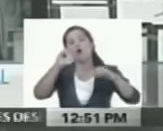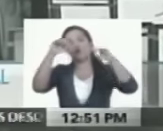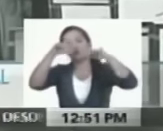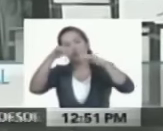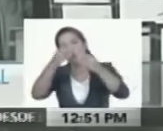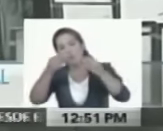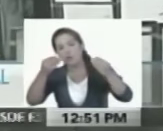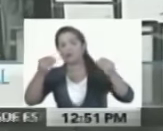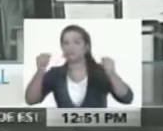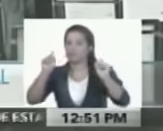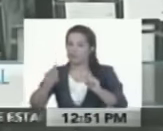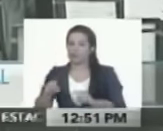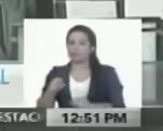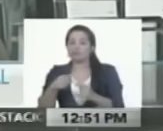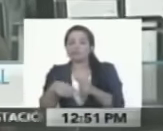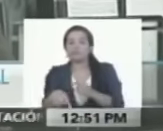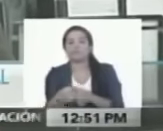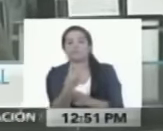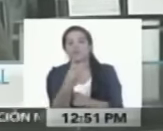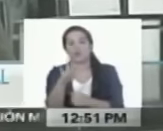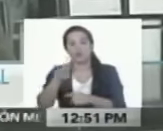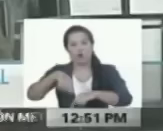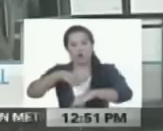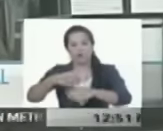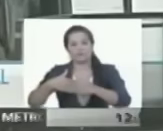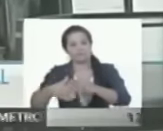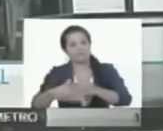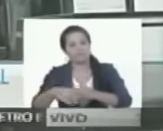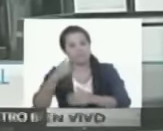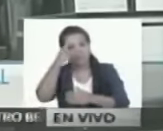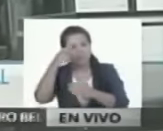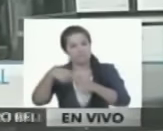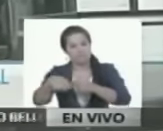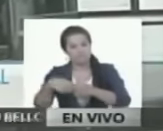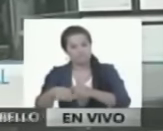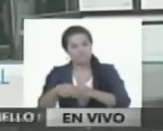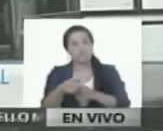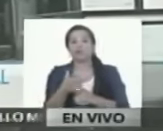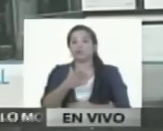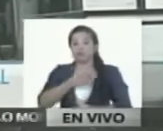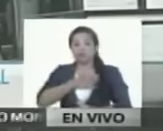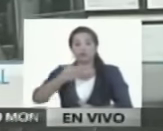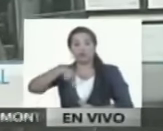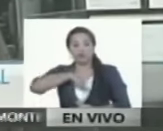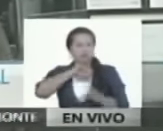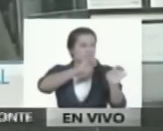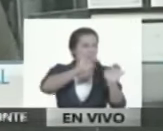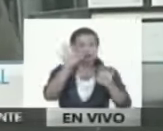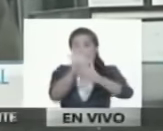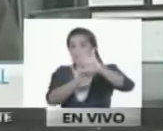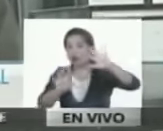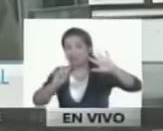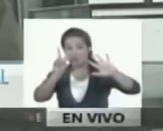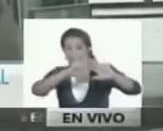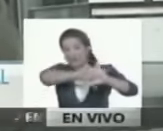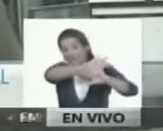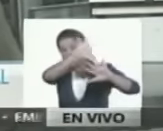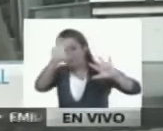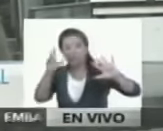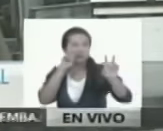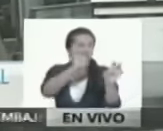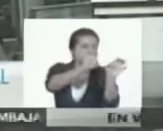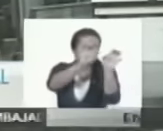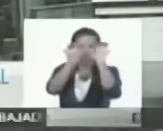durante las próximas 24 horas. Queremos informar, pues, que estamos monitoreando todo el territorio nacional. Tenemos afectaciones en el